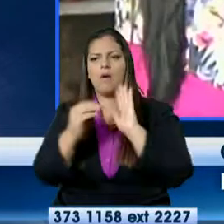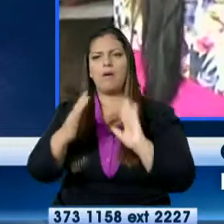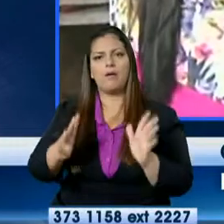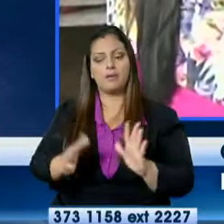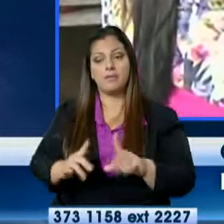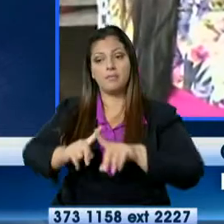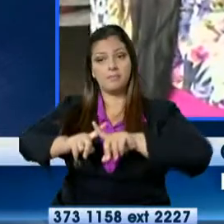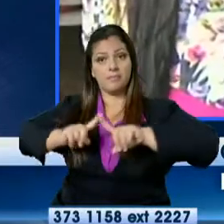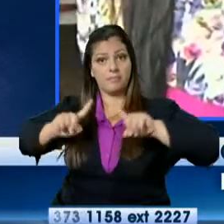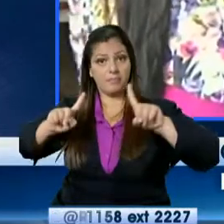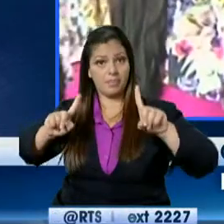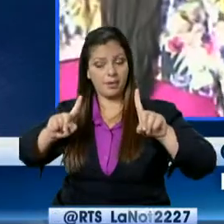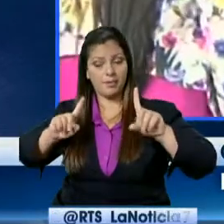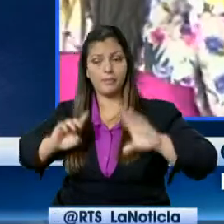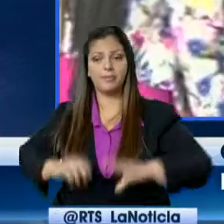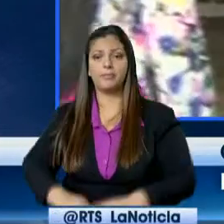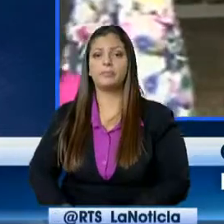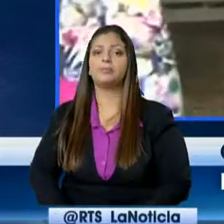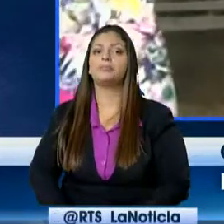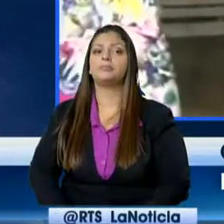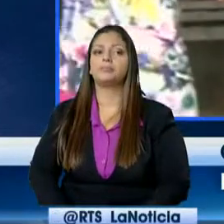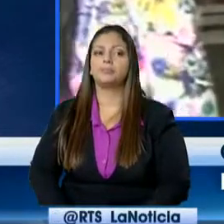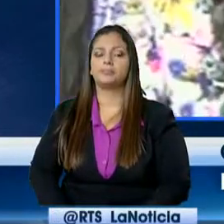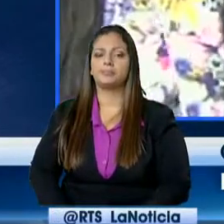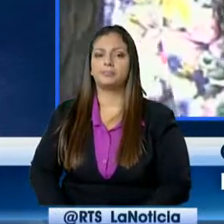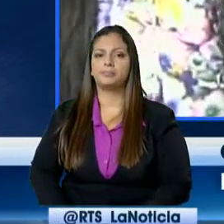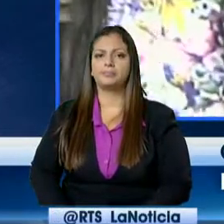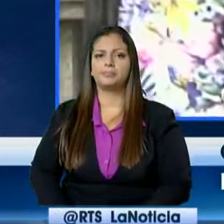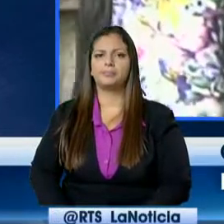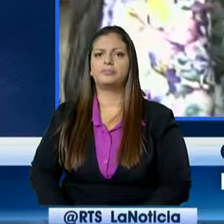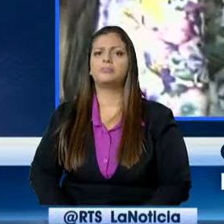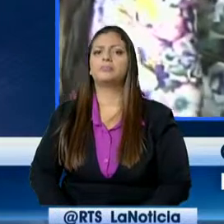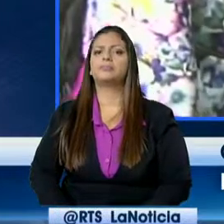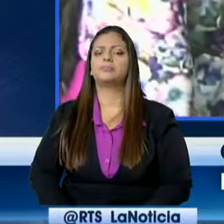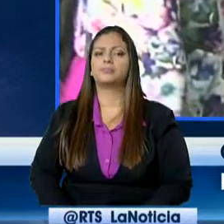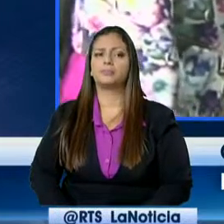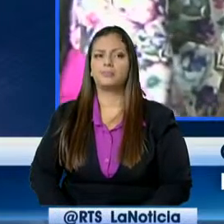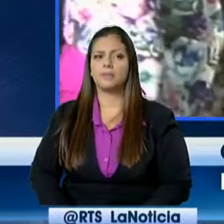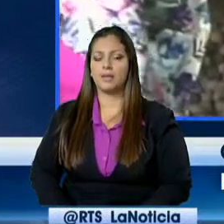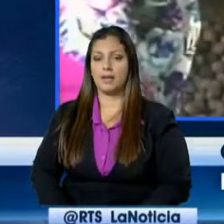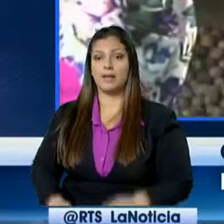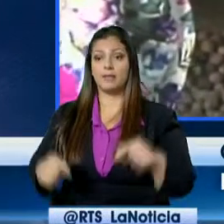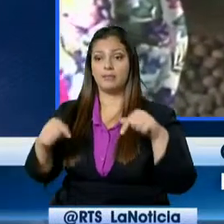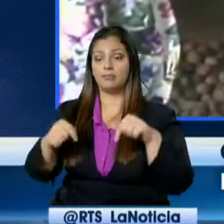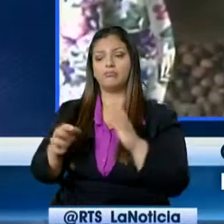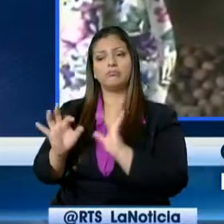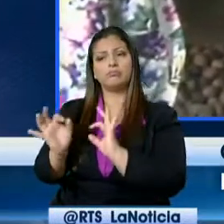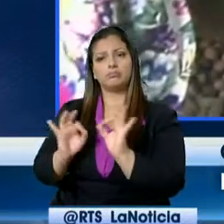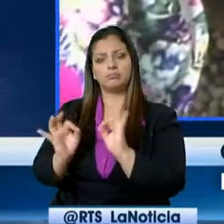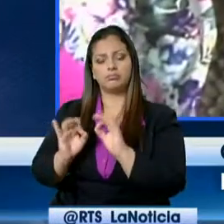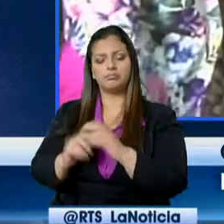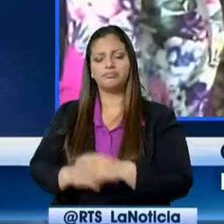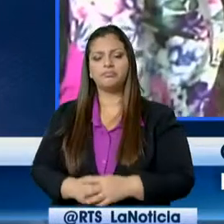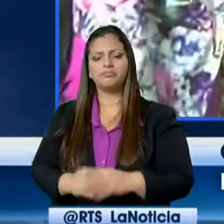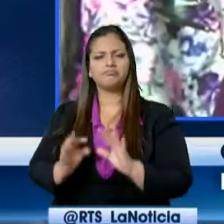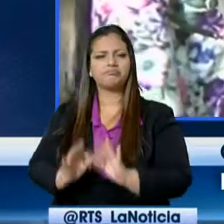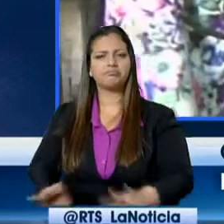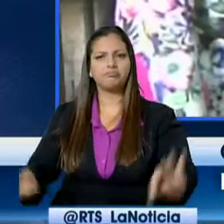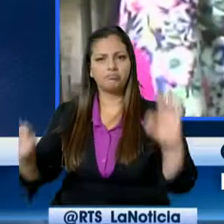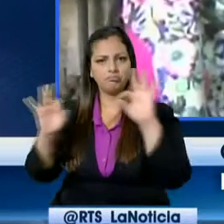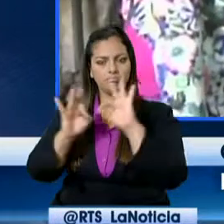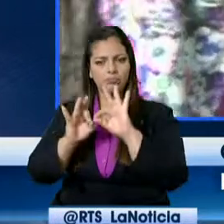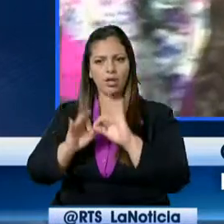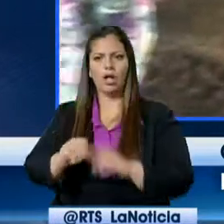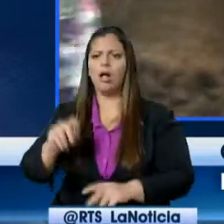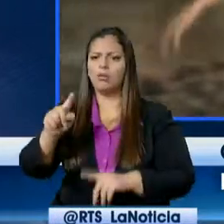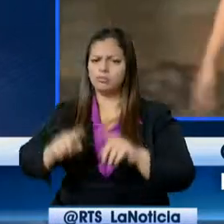pero aquí también estamos en base a una premisa esta premisa es que si se excede el valor